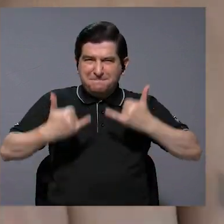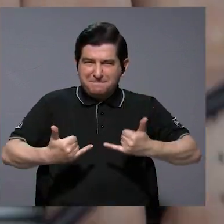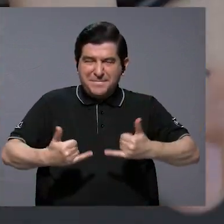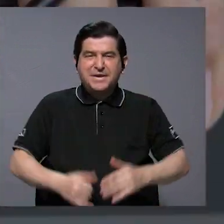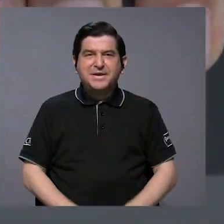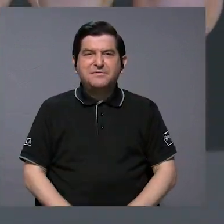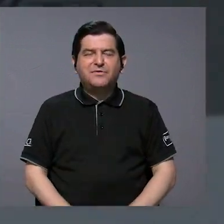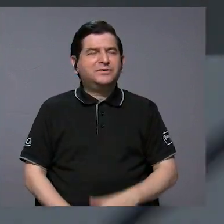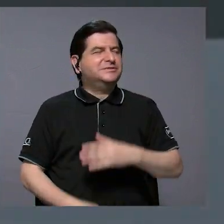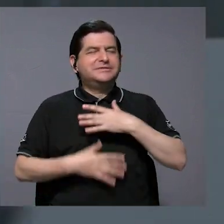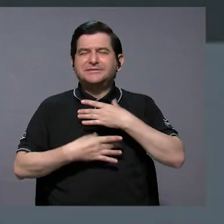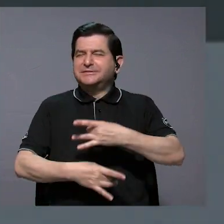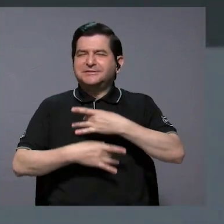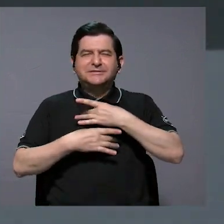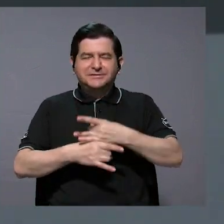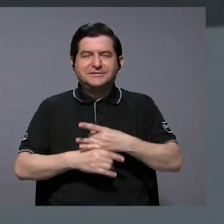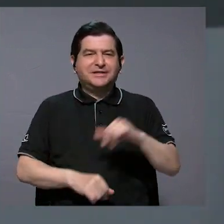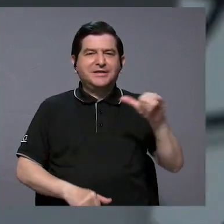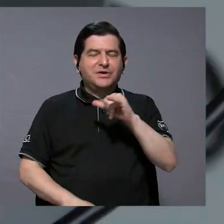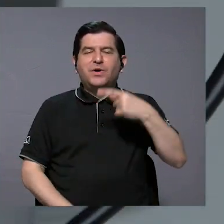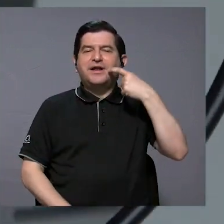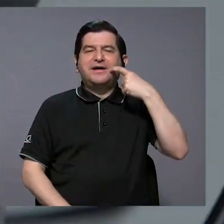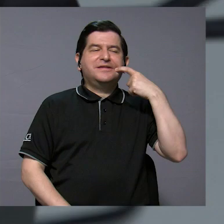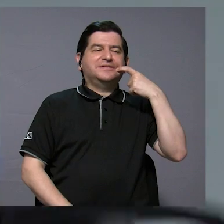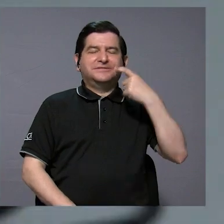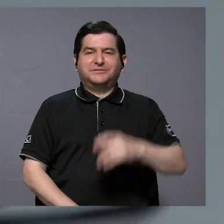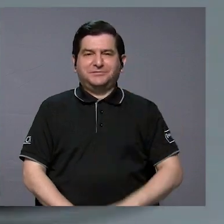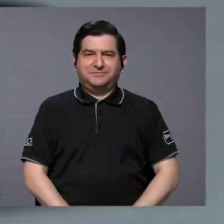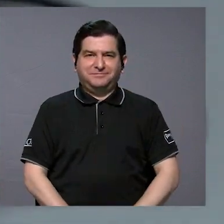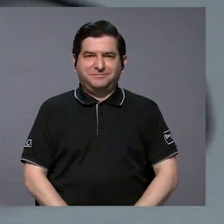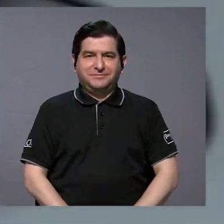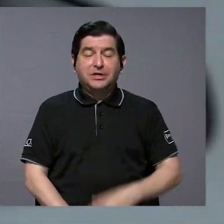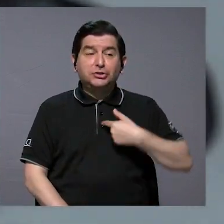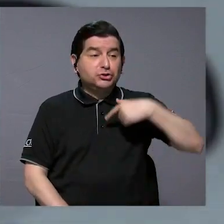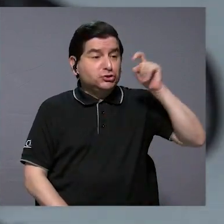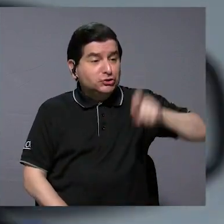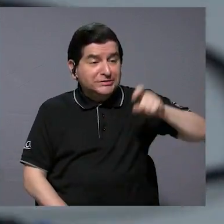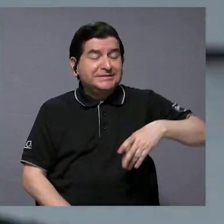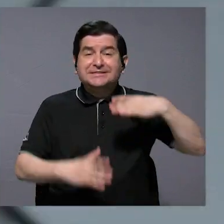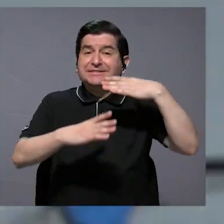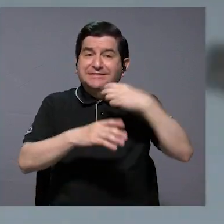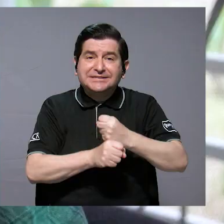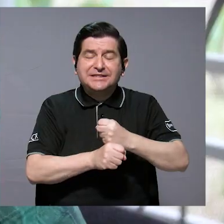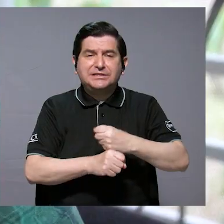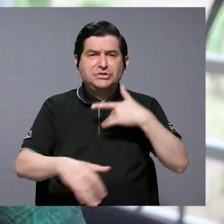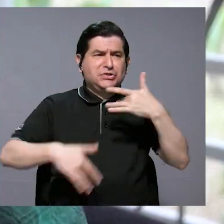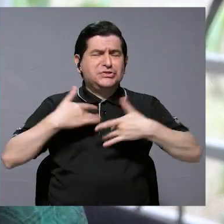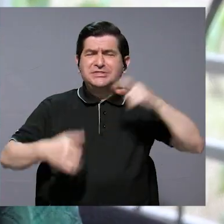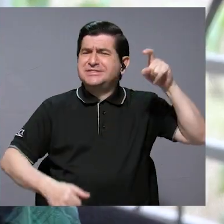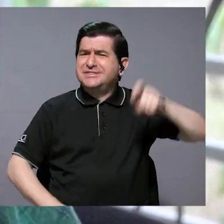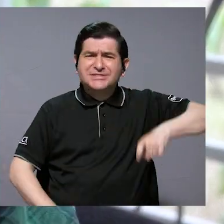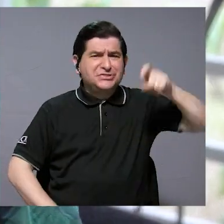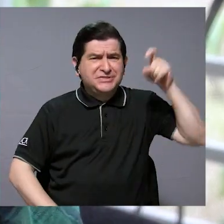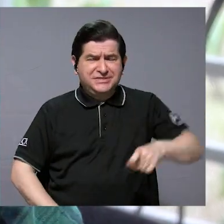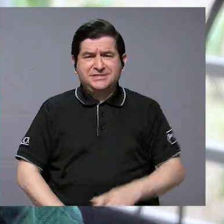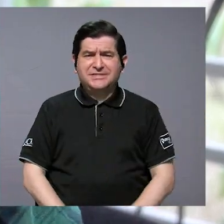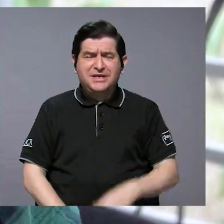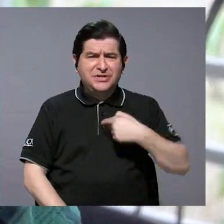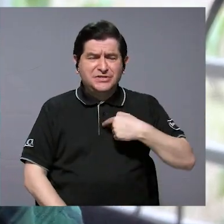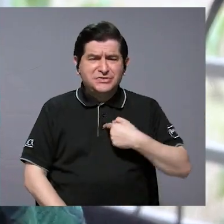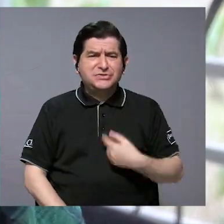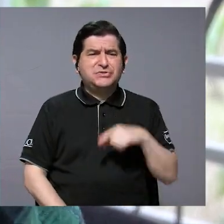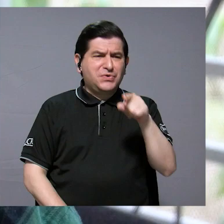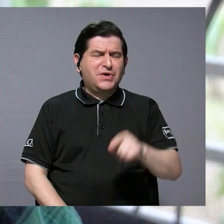tocar en vivo, estar en vivo, es como una adicción, más o menos. Como es algo que necesito hacer. Siento la necesidad